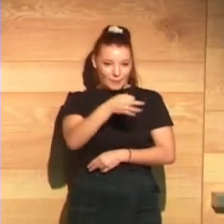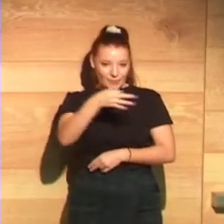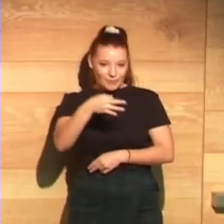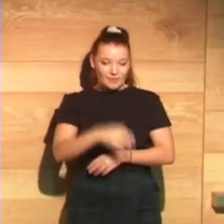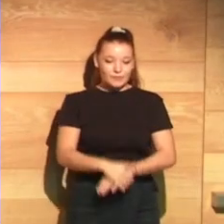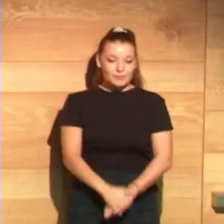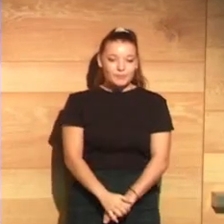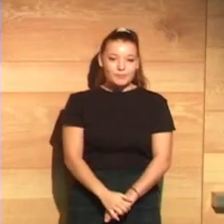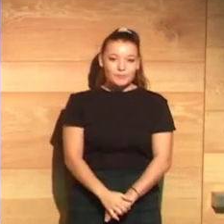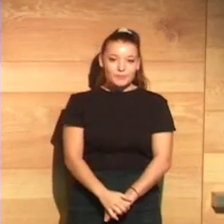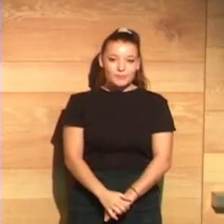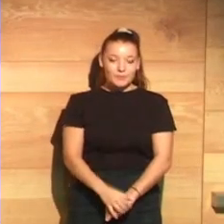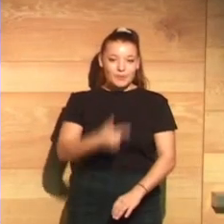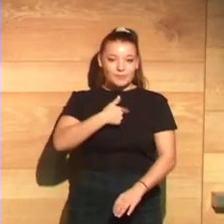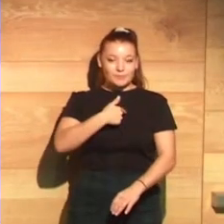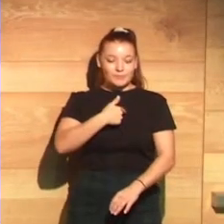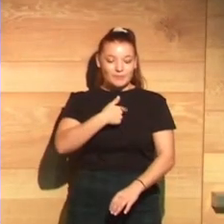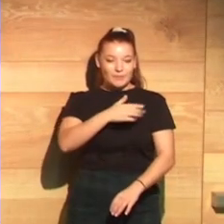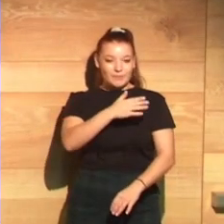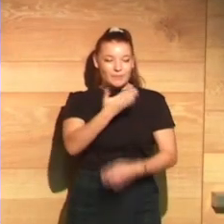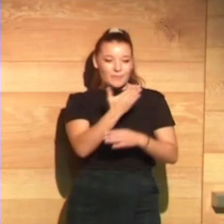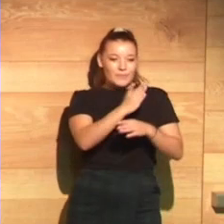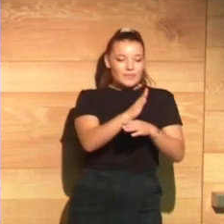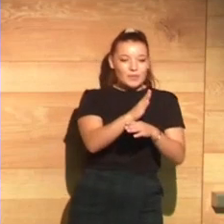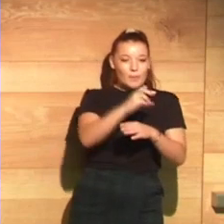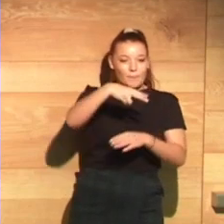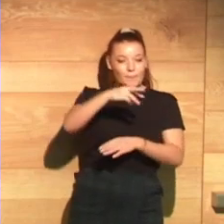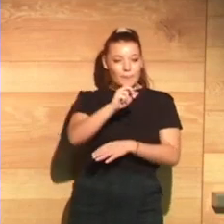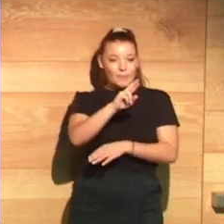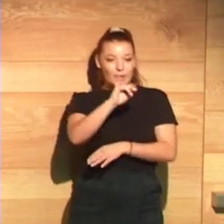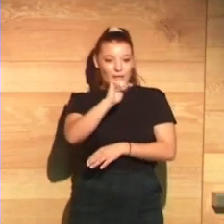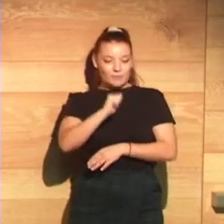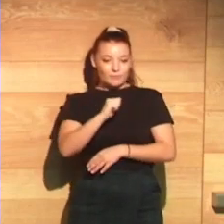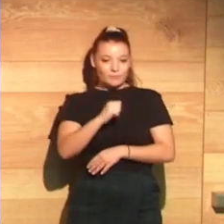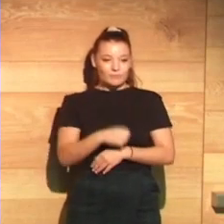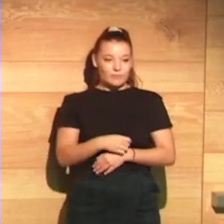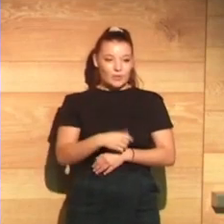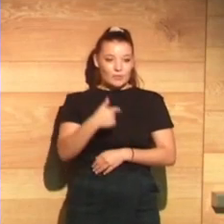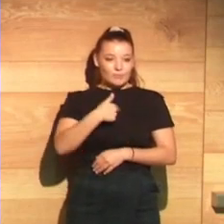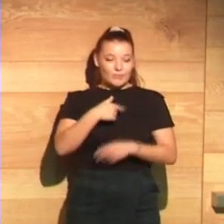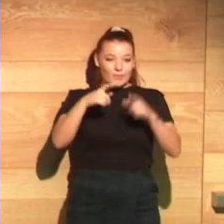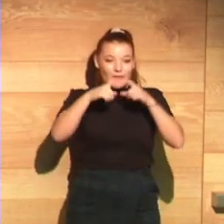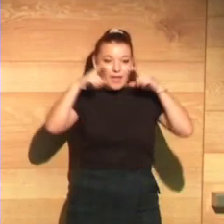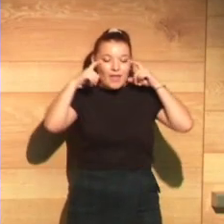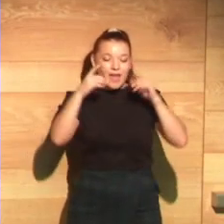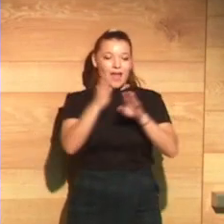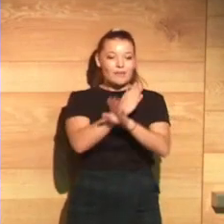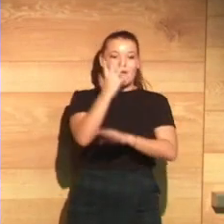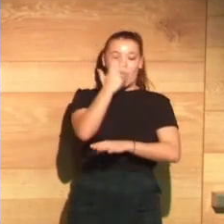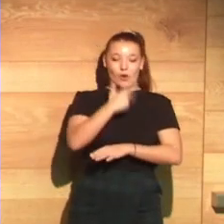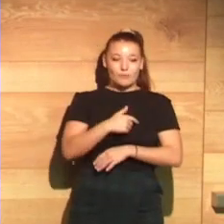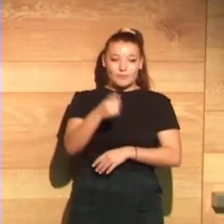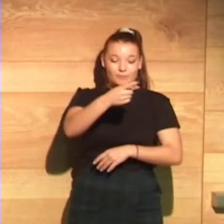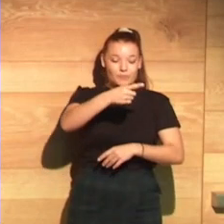Perfecto. Y ahora me gustaría presentar a María, la que yo conocí, cuando todavía no íbamos con